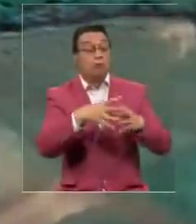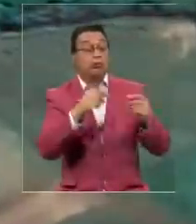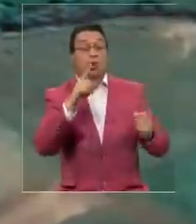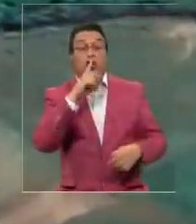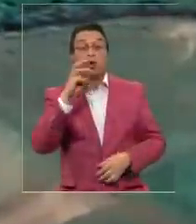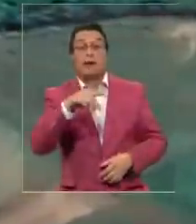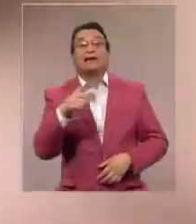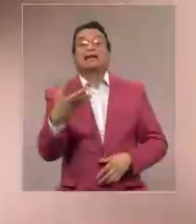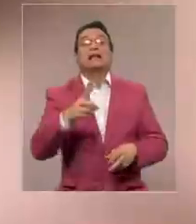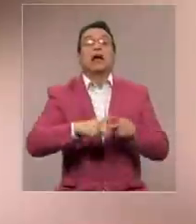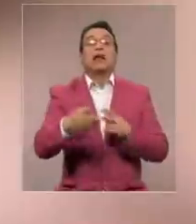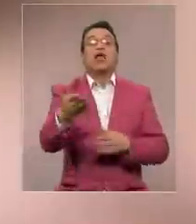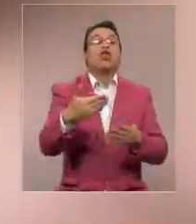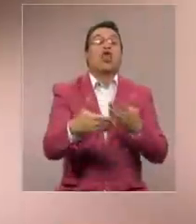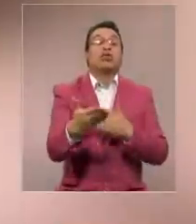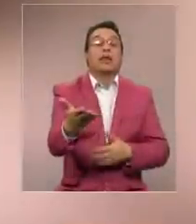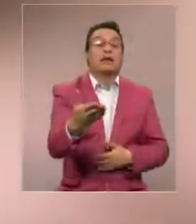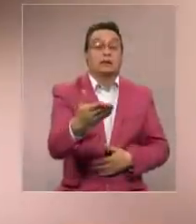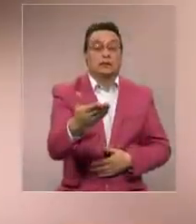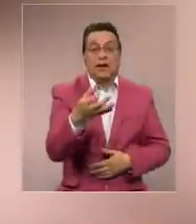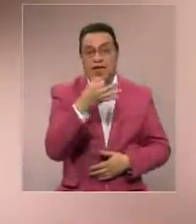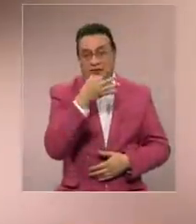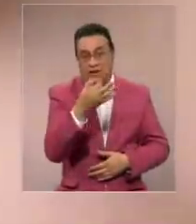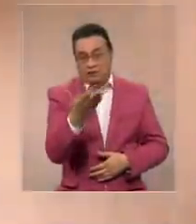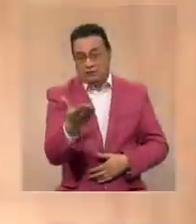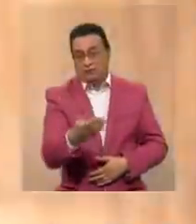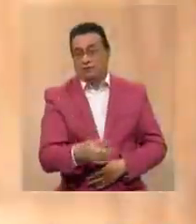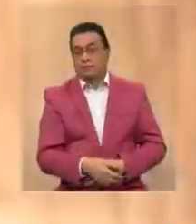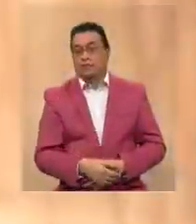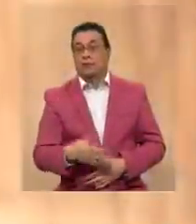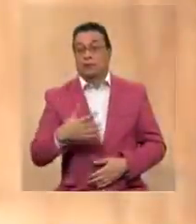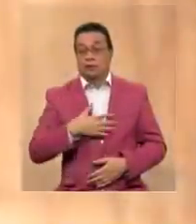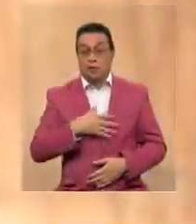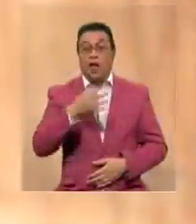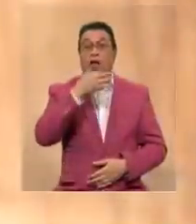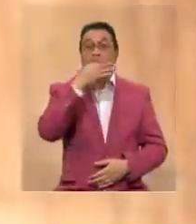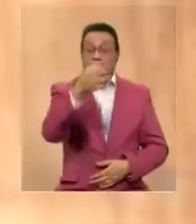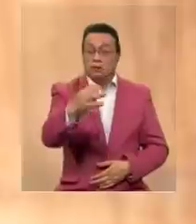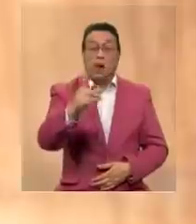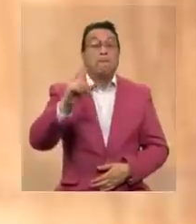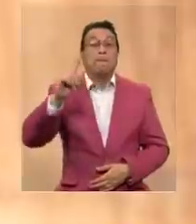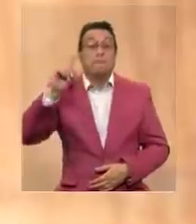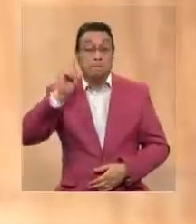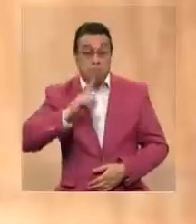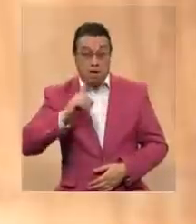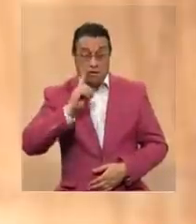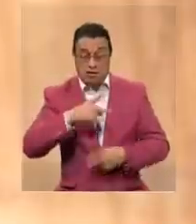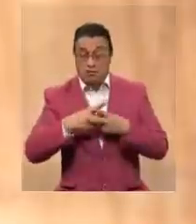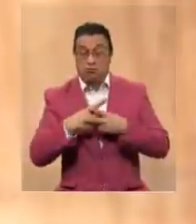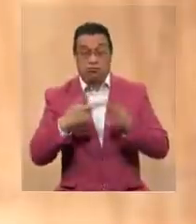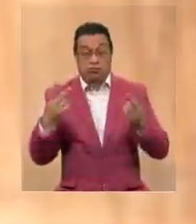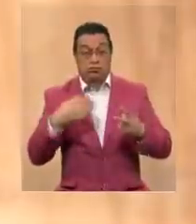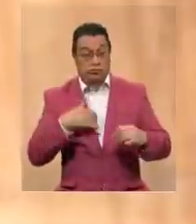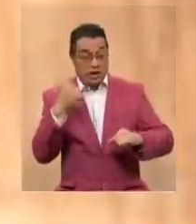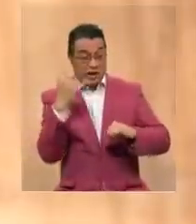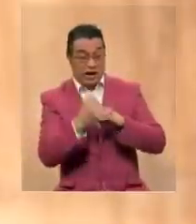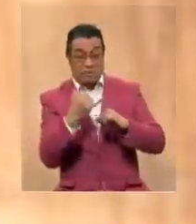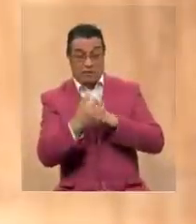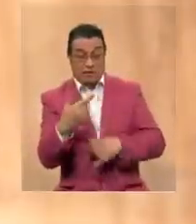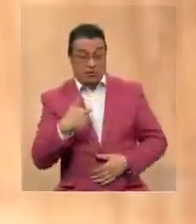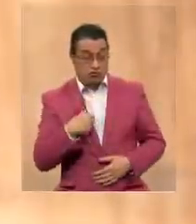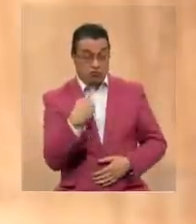pequeño Tomás? Lo escuchamos a continuación. Yo quiero desmentir mis lazos de amistad